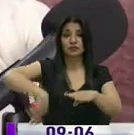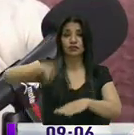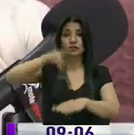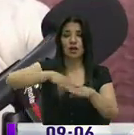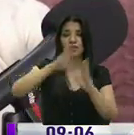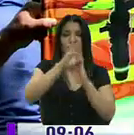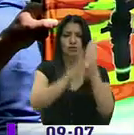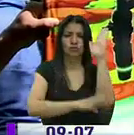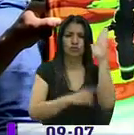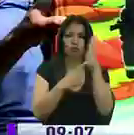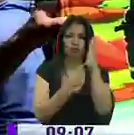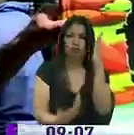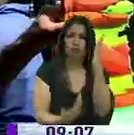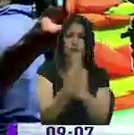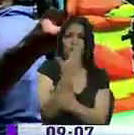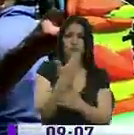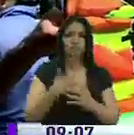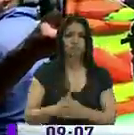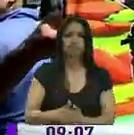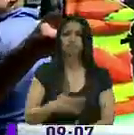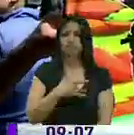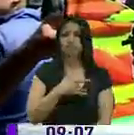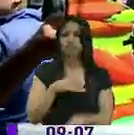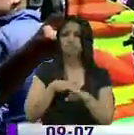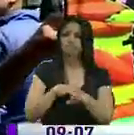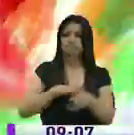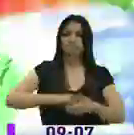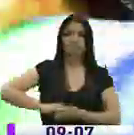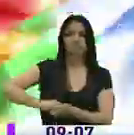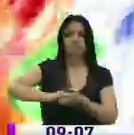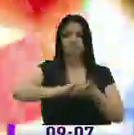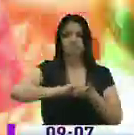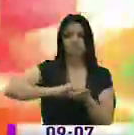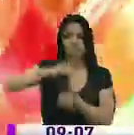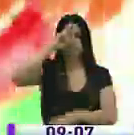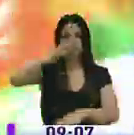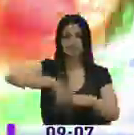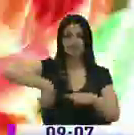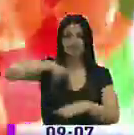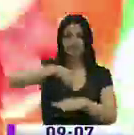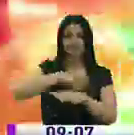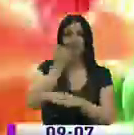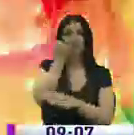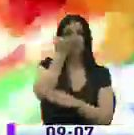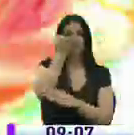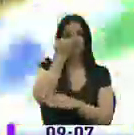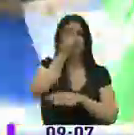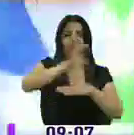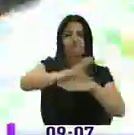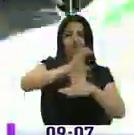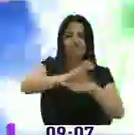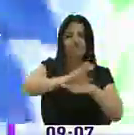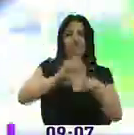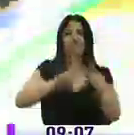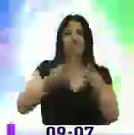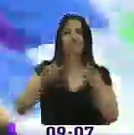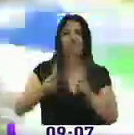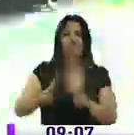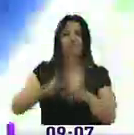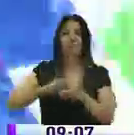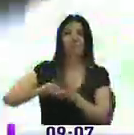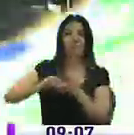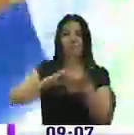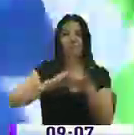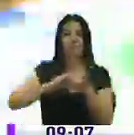de pérez se siente respaldado por la confederación de nacionalidades indígenas del ecuador conaie y de la confederación de pueblos